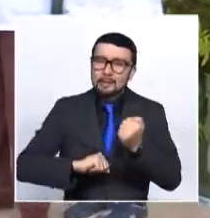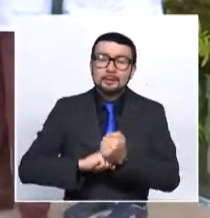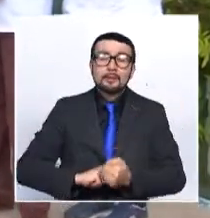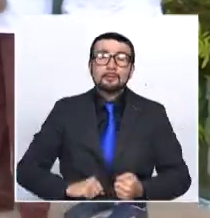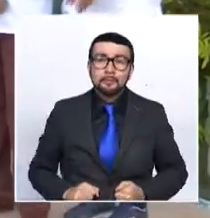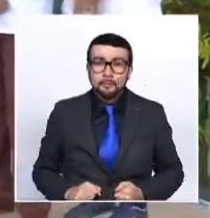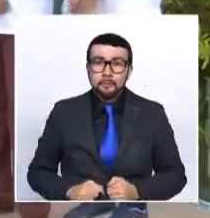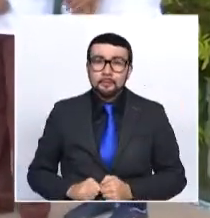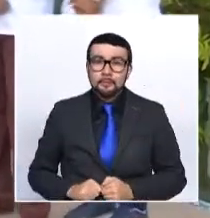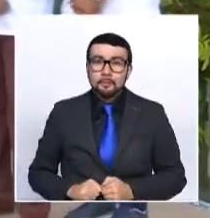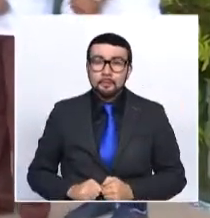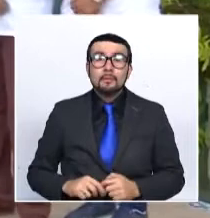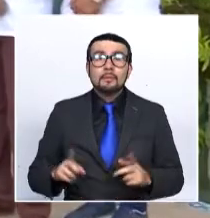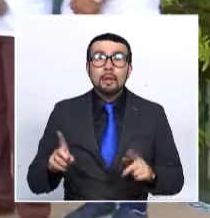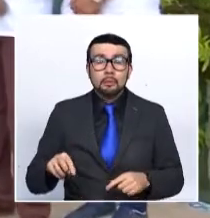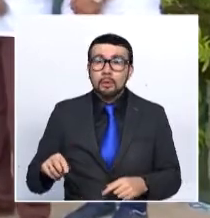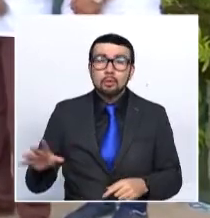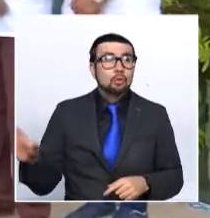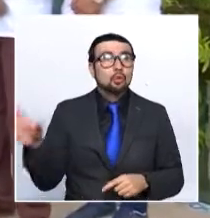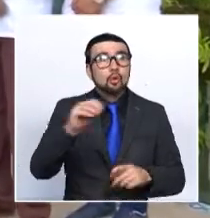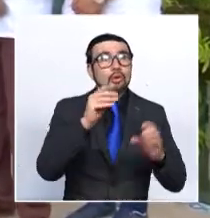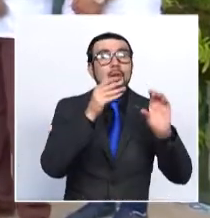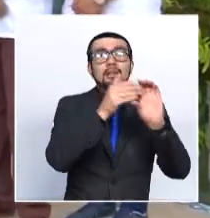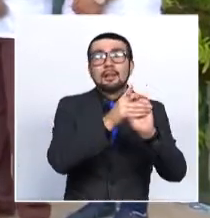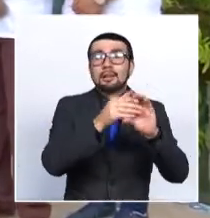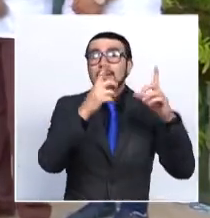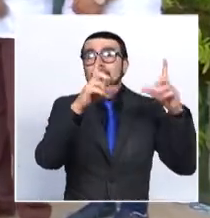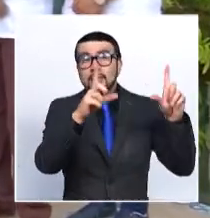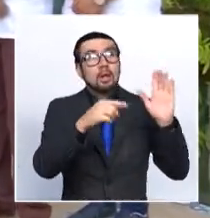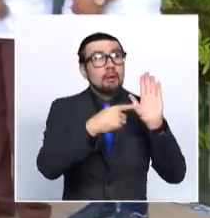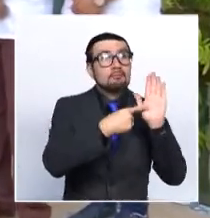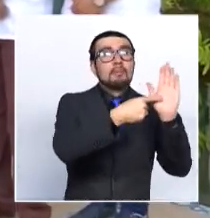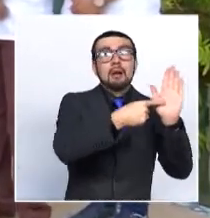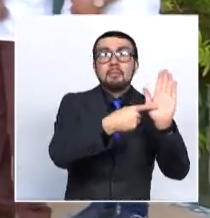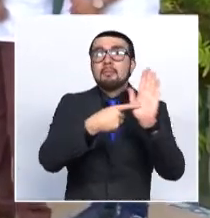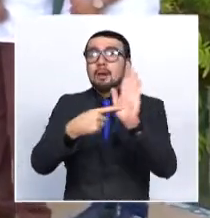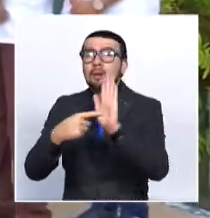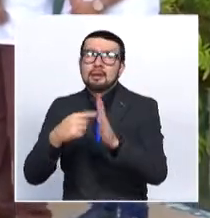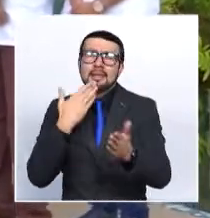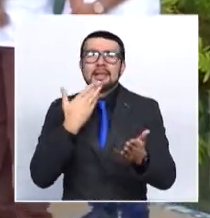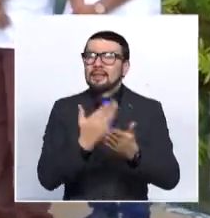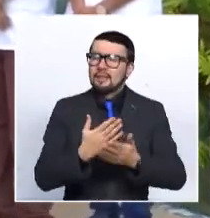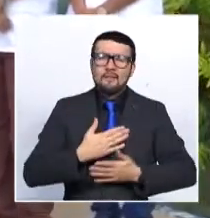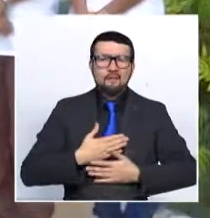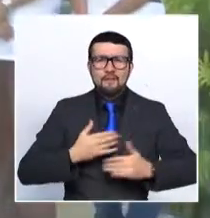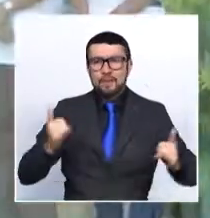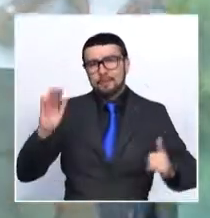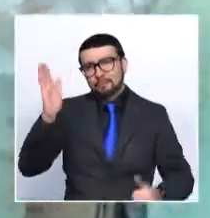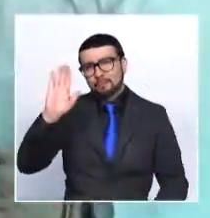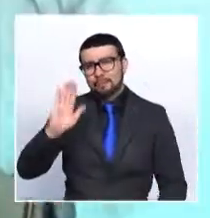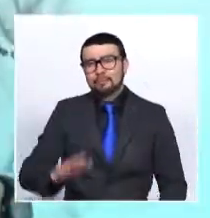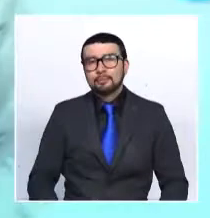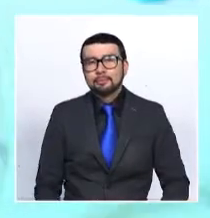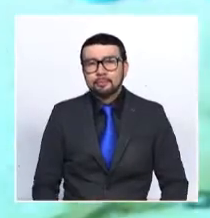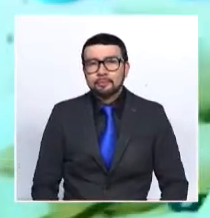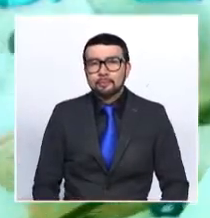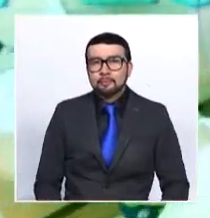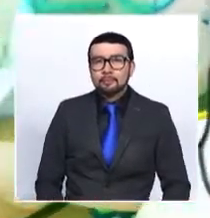y para todos los canales de televisión donde se transmite Conexión Vital. Felicidades para todos.